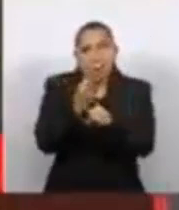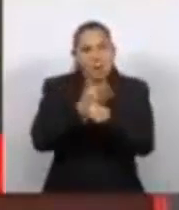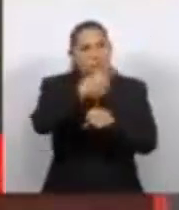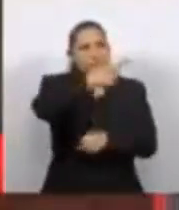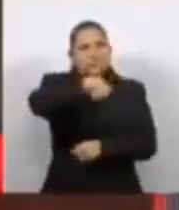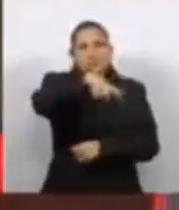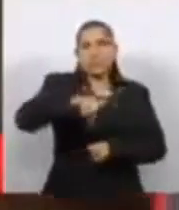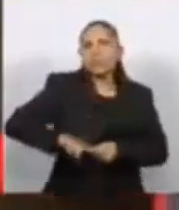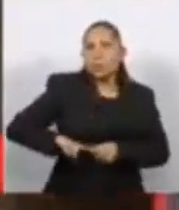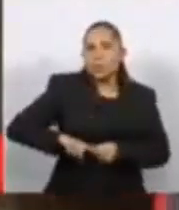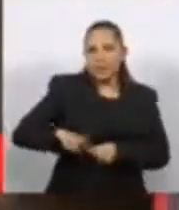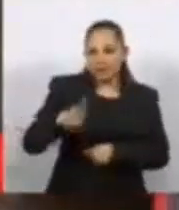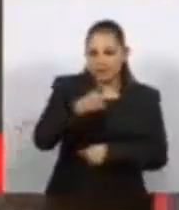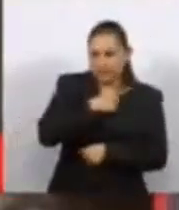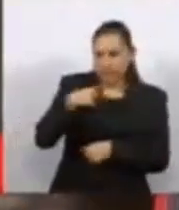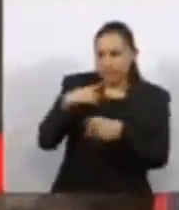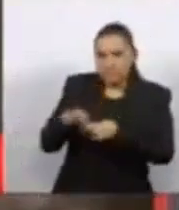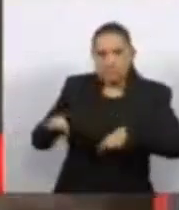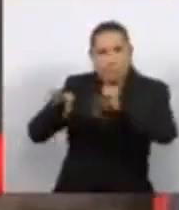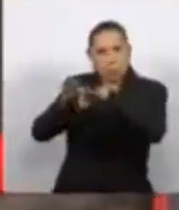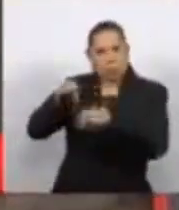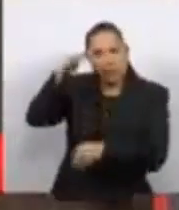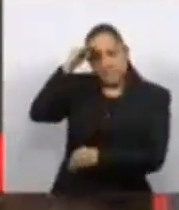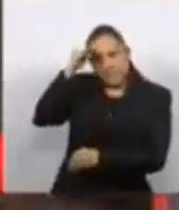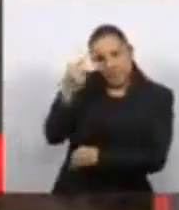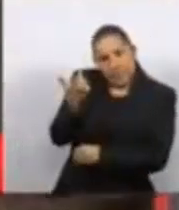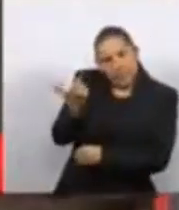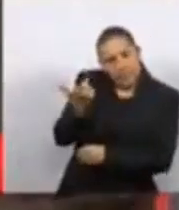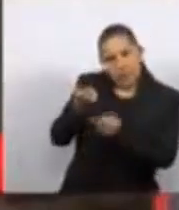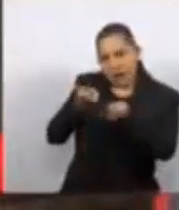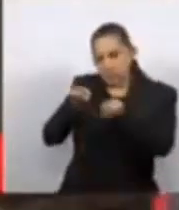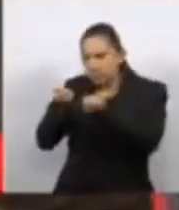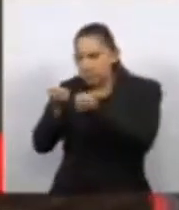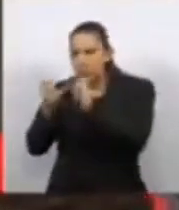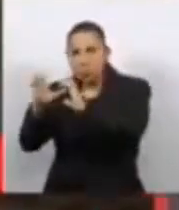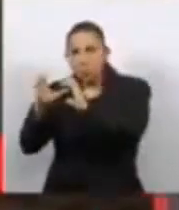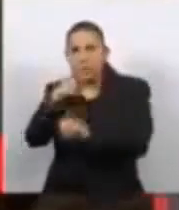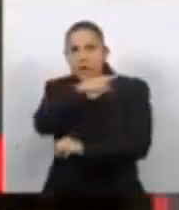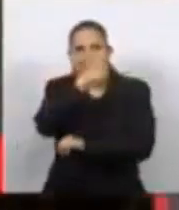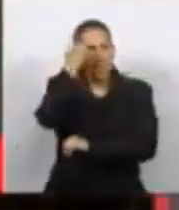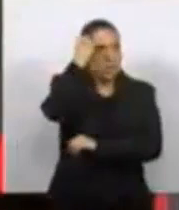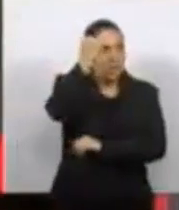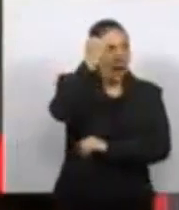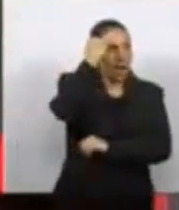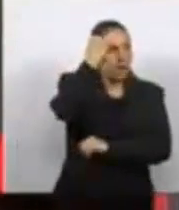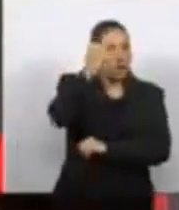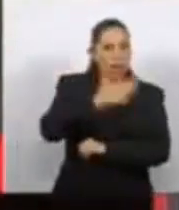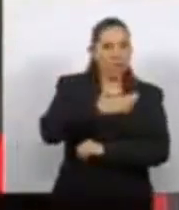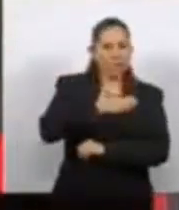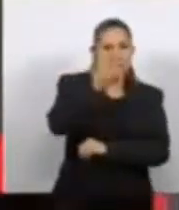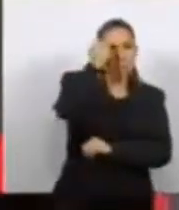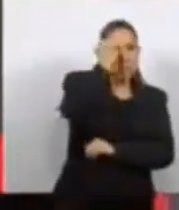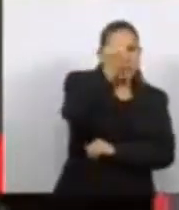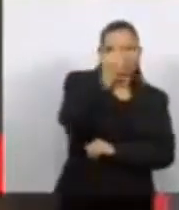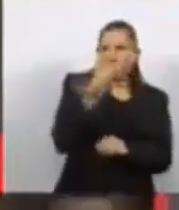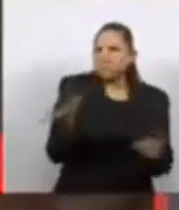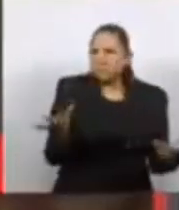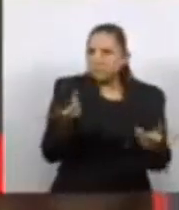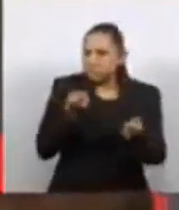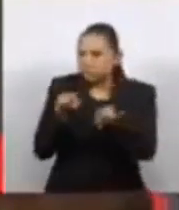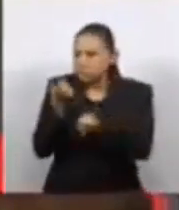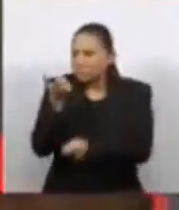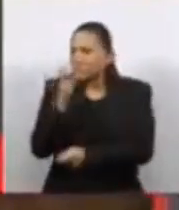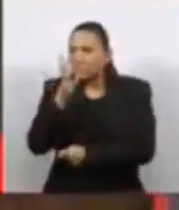confusiones ideológicas. Tan obsoletos son los gobiernos que impulsaron una estrategia de seguridad fallida que ha